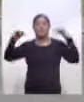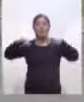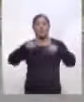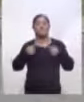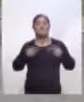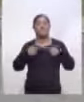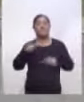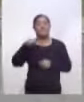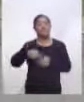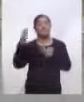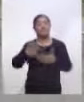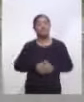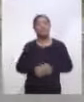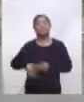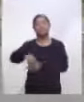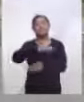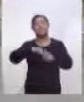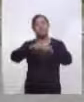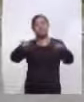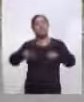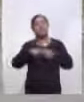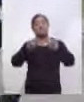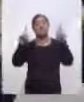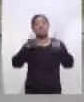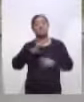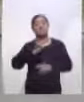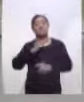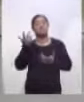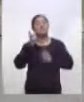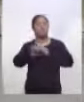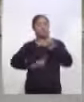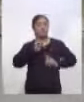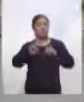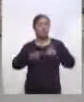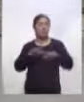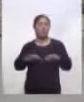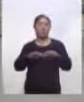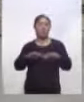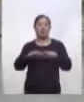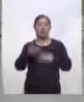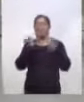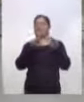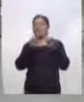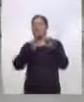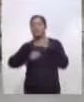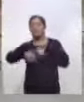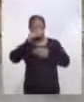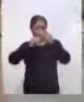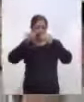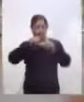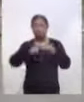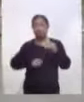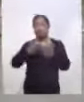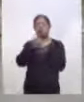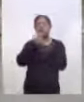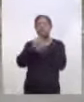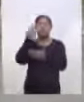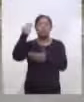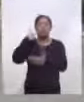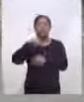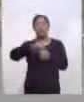El equipo de Tlaxcala está conformado por atletas altamente preparados que se han colocado en los primeros lugares de maratones y carreras